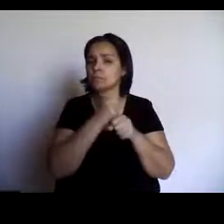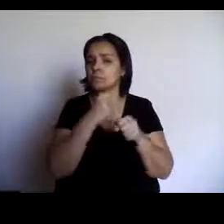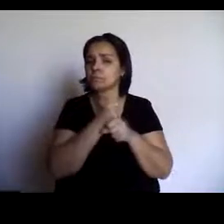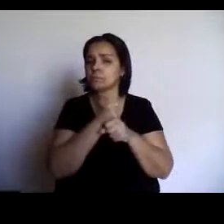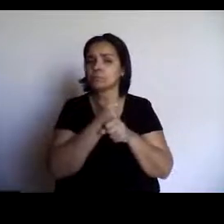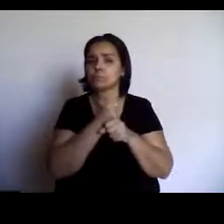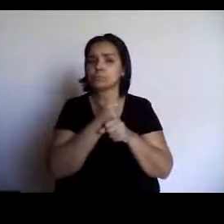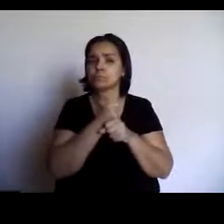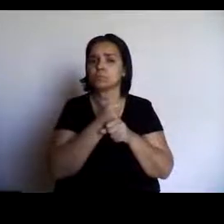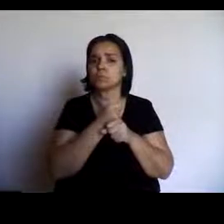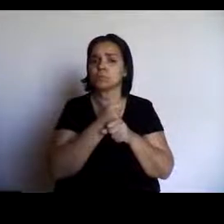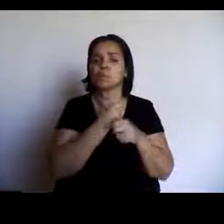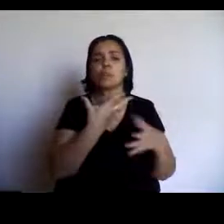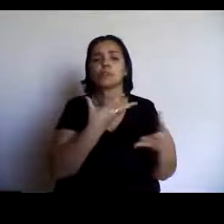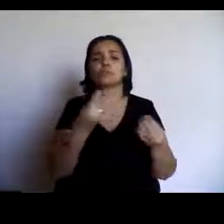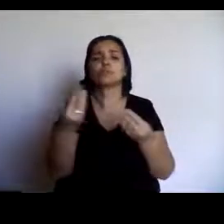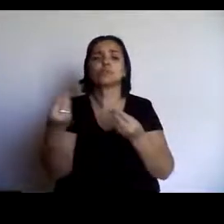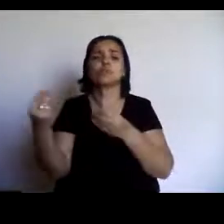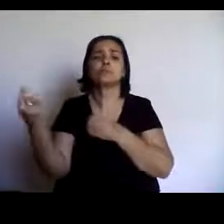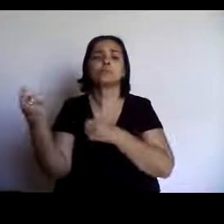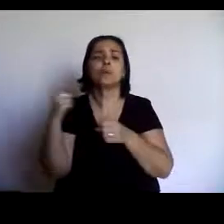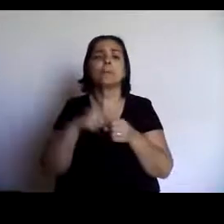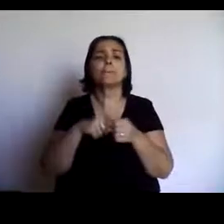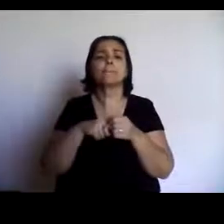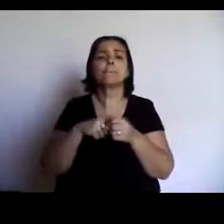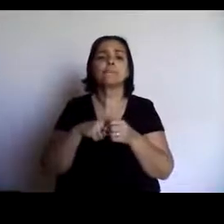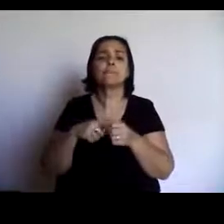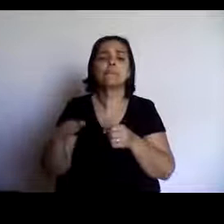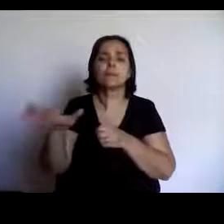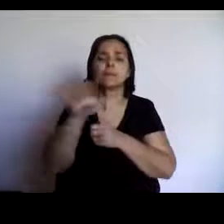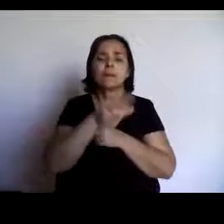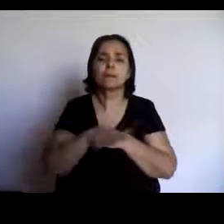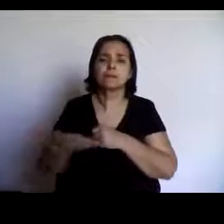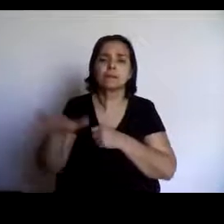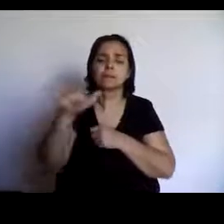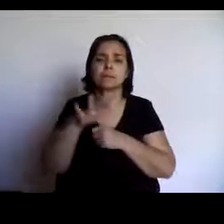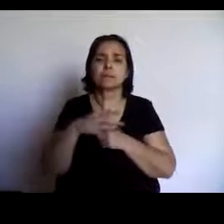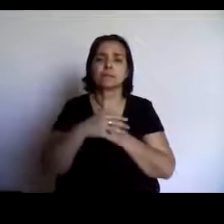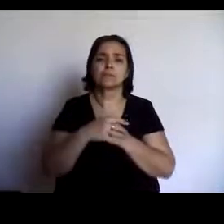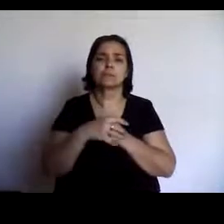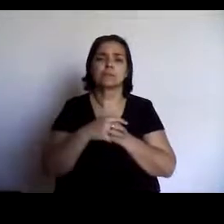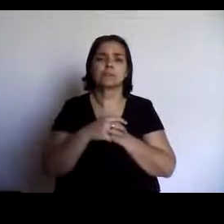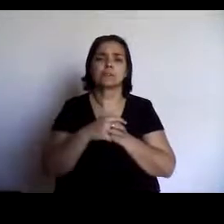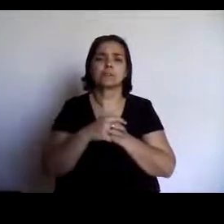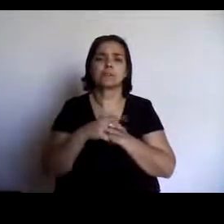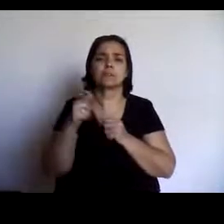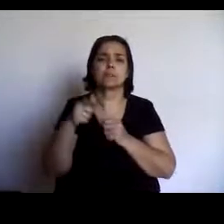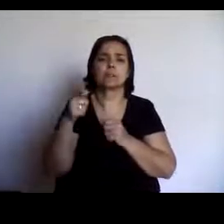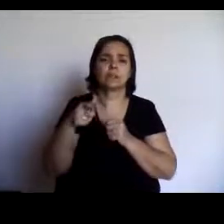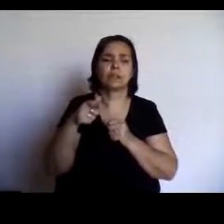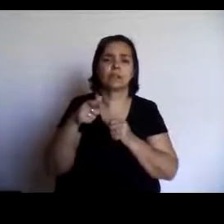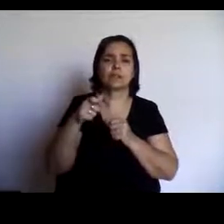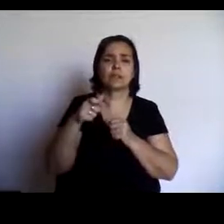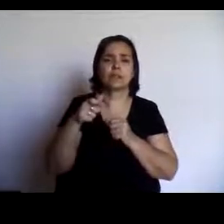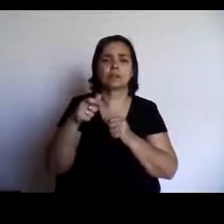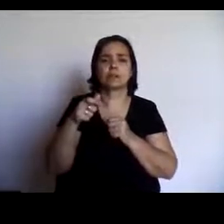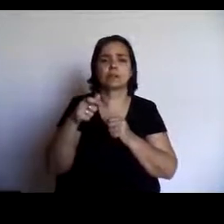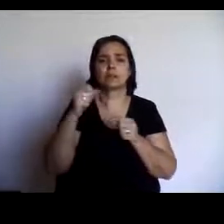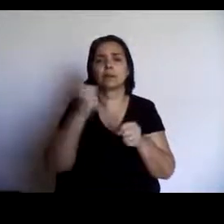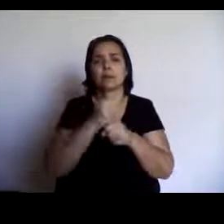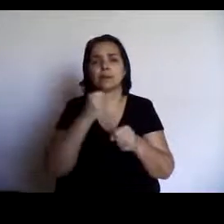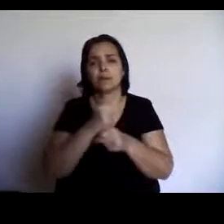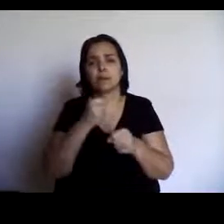con mucha participación en el territorio, como sería el Juventas Emplea o el Juventas Emprende y el Juventas Forma, que